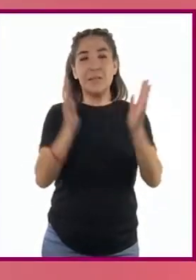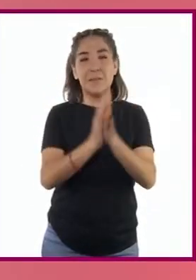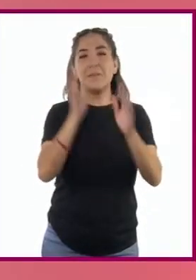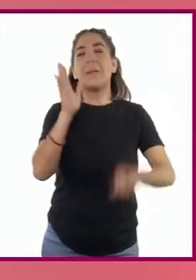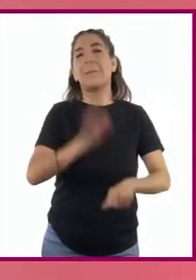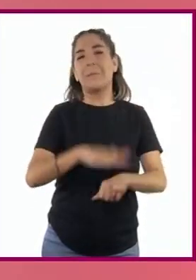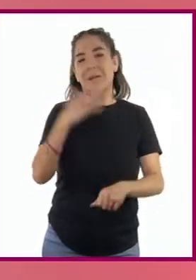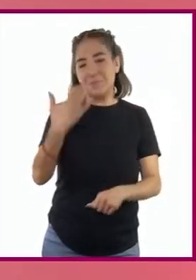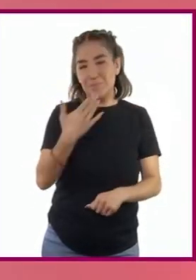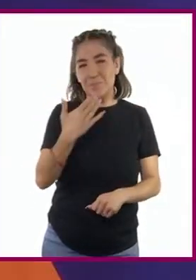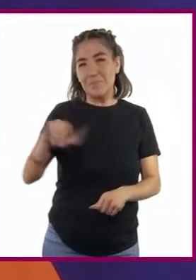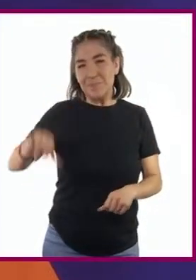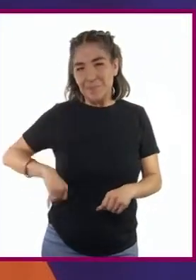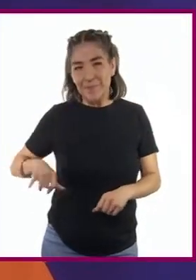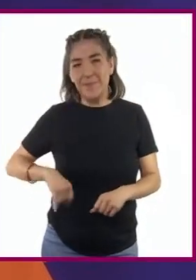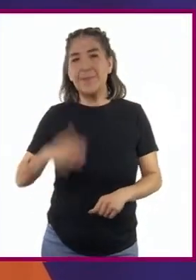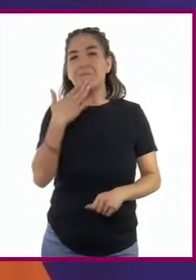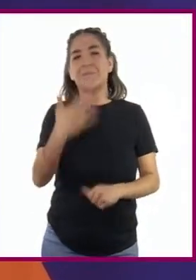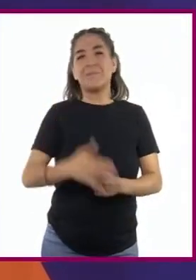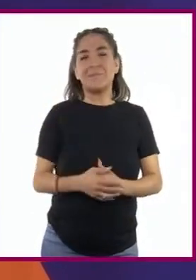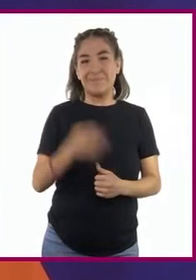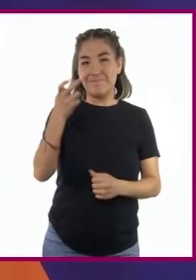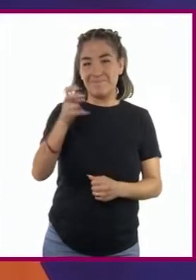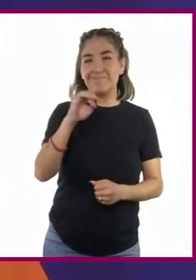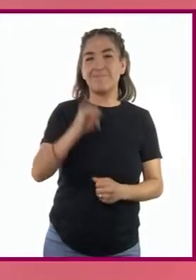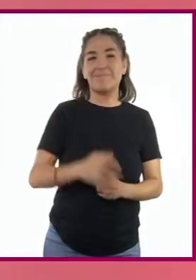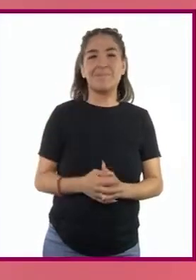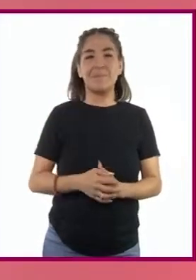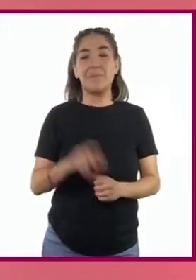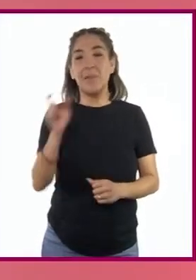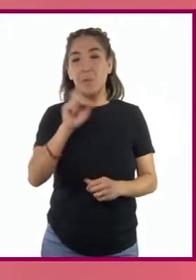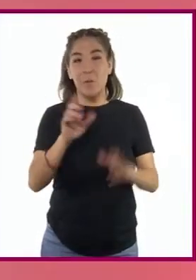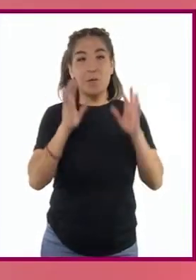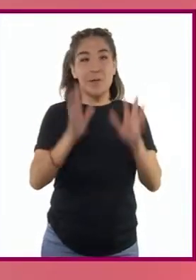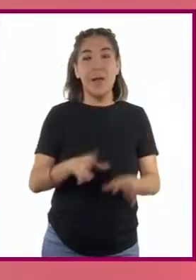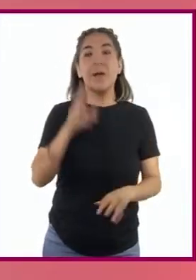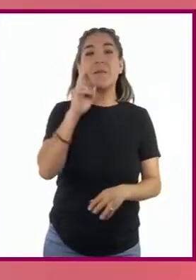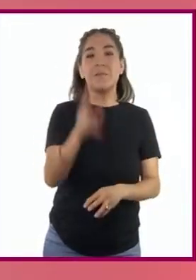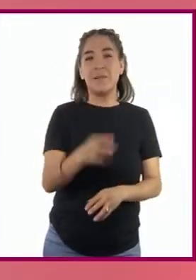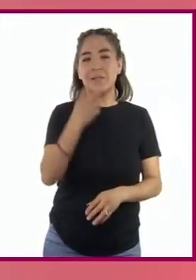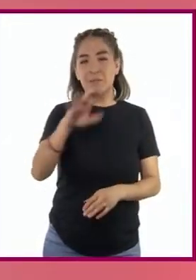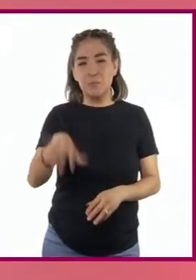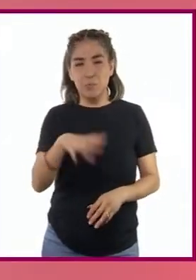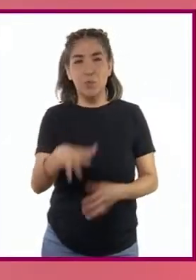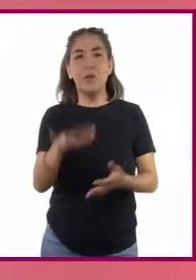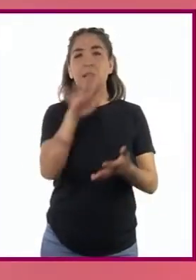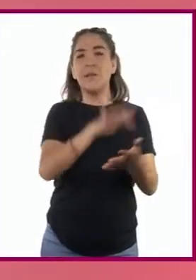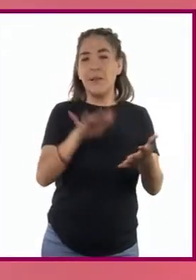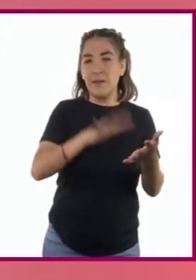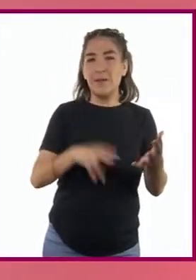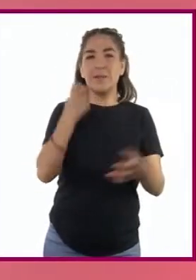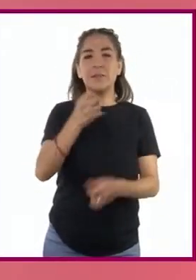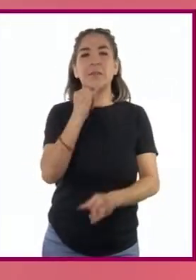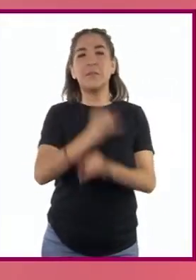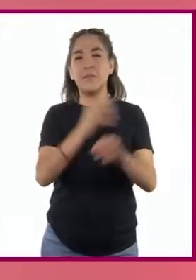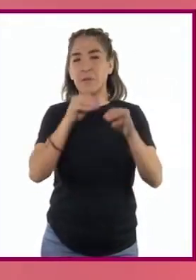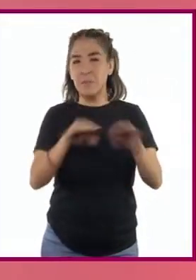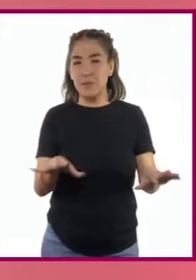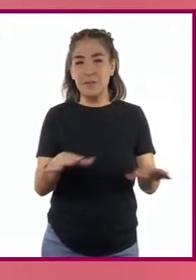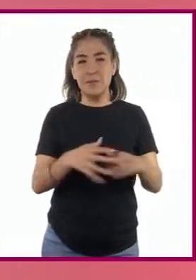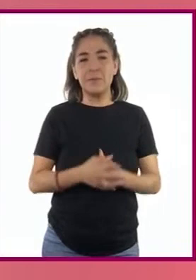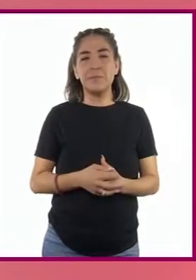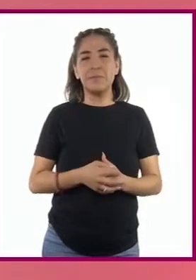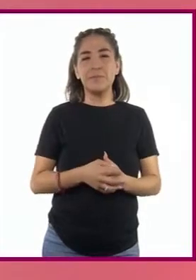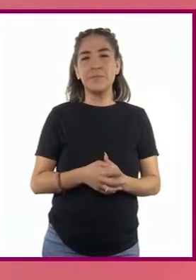más enriquecedora. Así es. Una vez que hemos buscado, leído y seleccionado información,